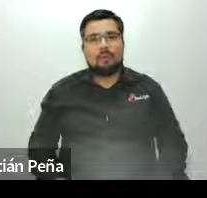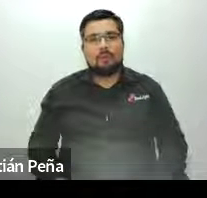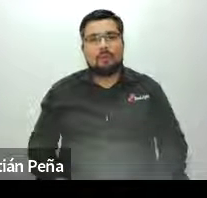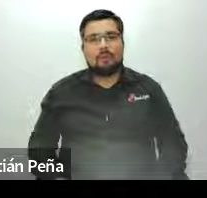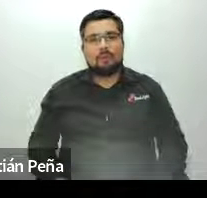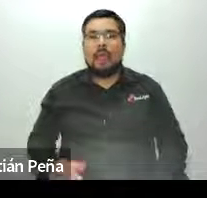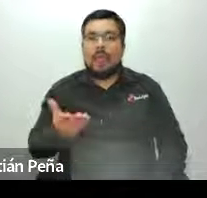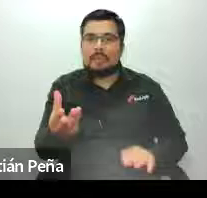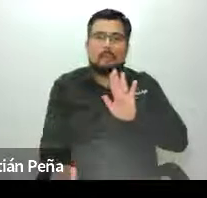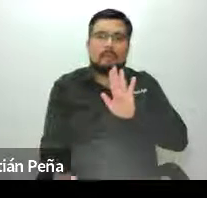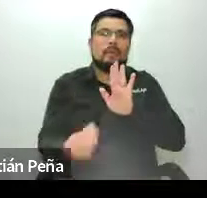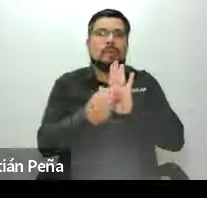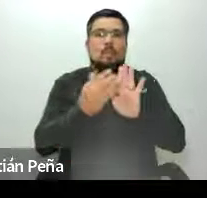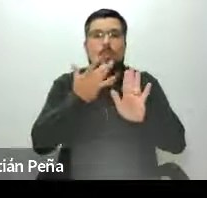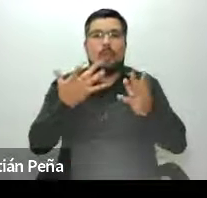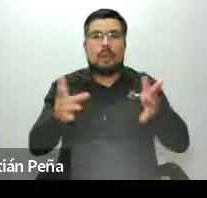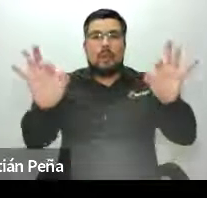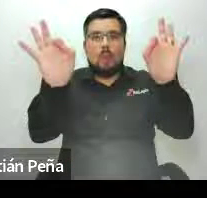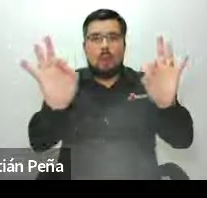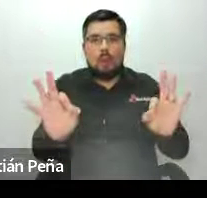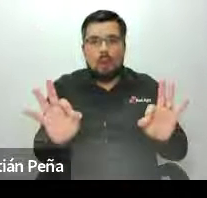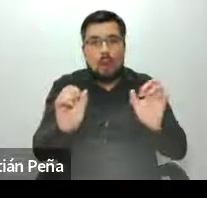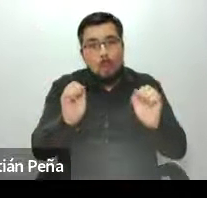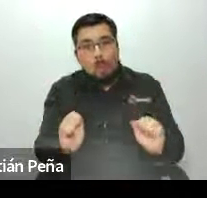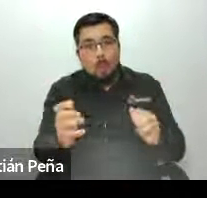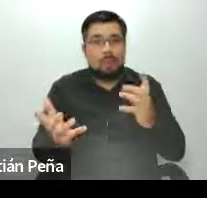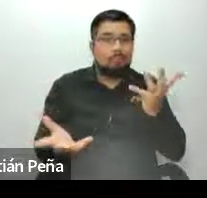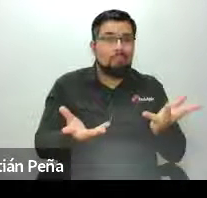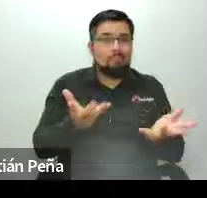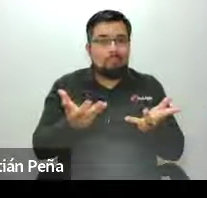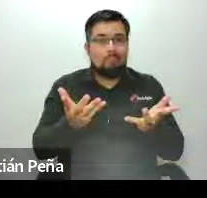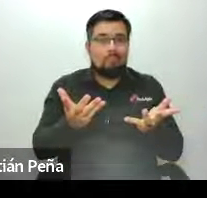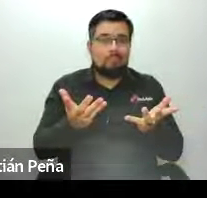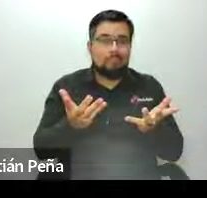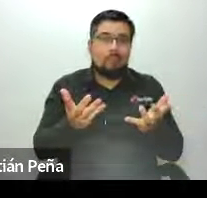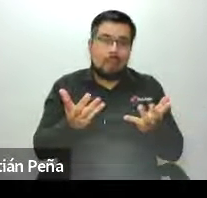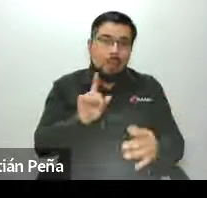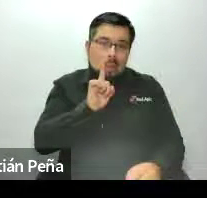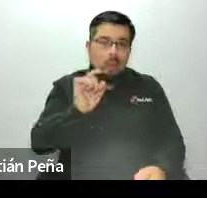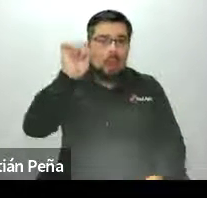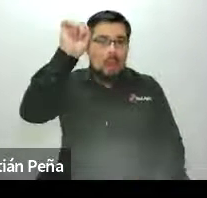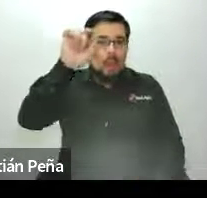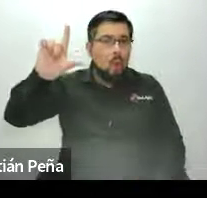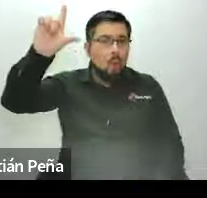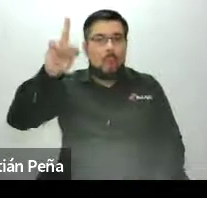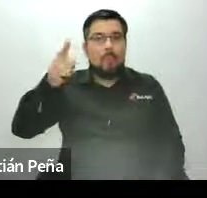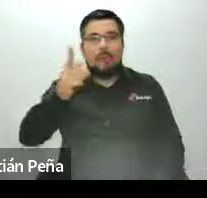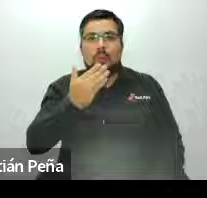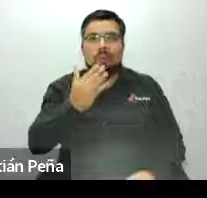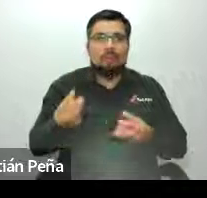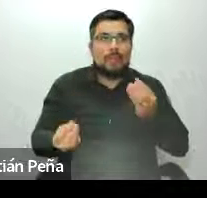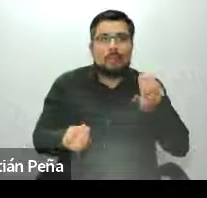una explicación que puede tener cierta lógica, ¿no? Pero que también trae muchos vicios. Esta idea de